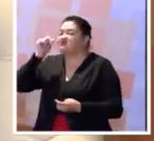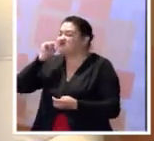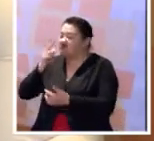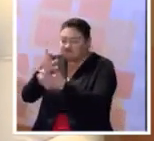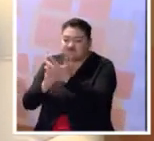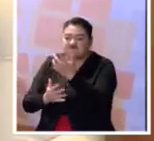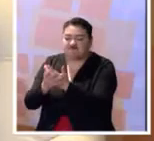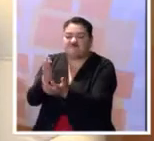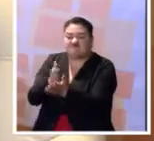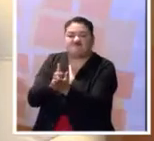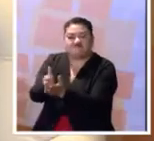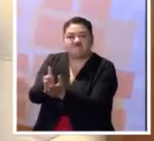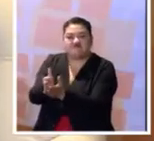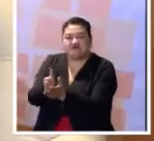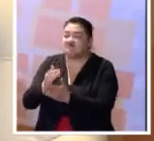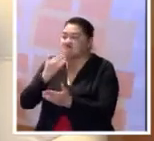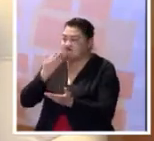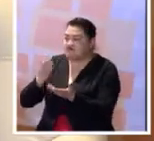magistrada.